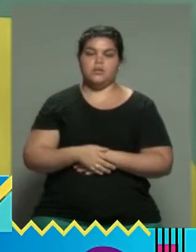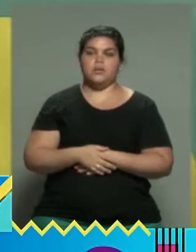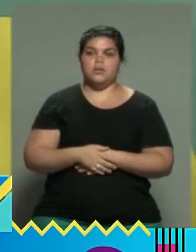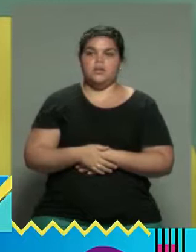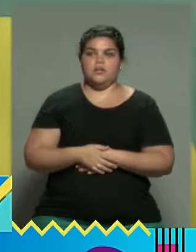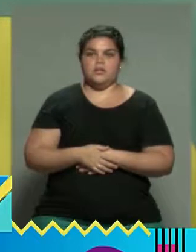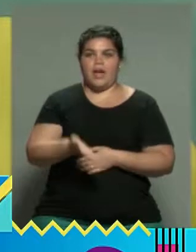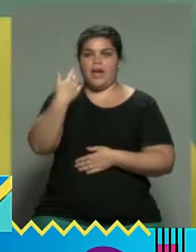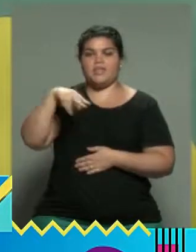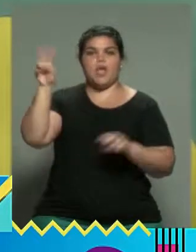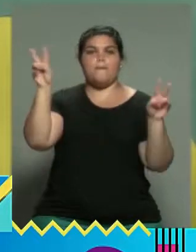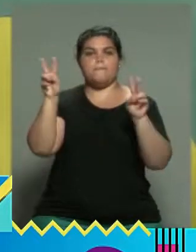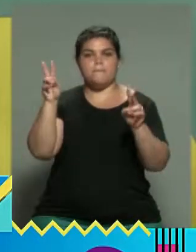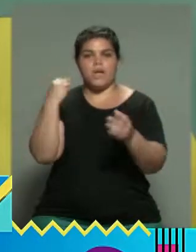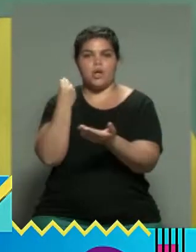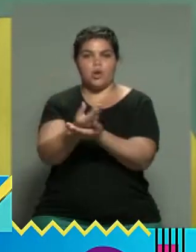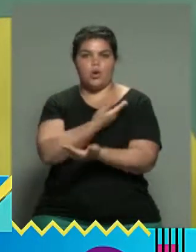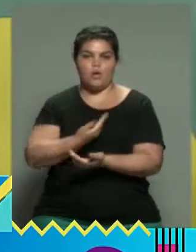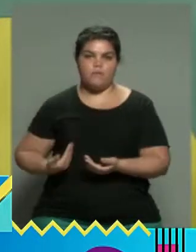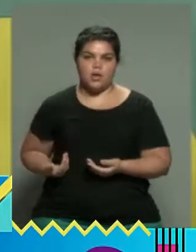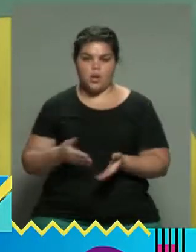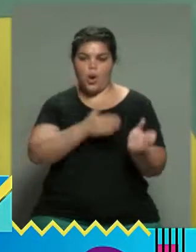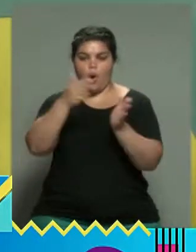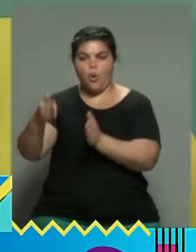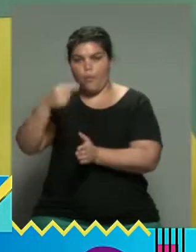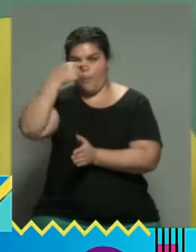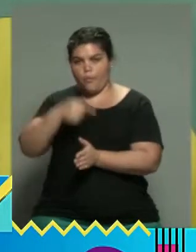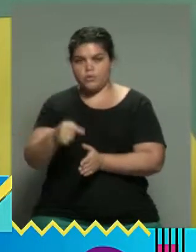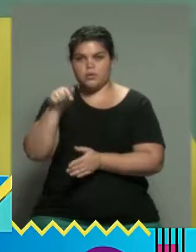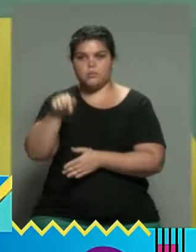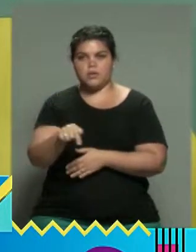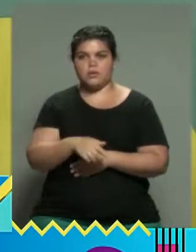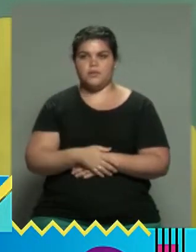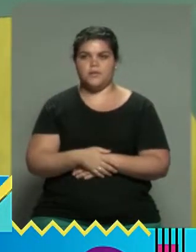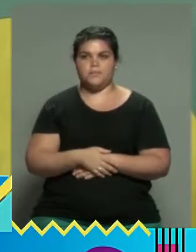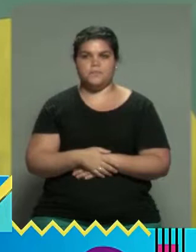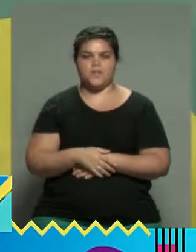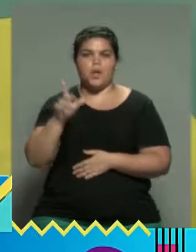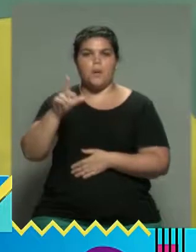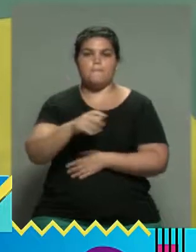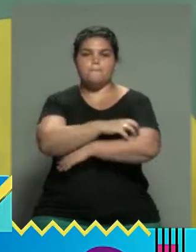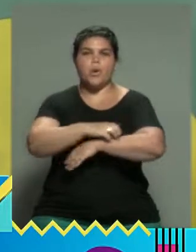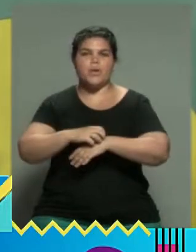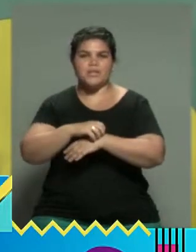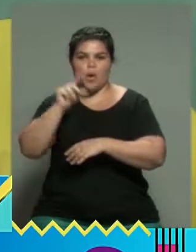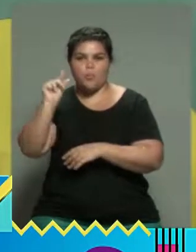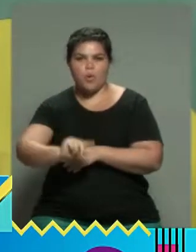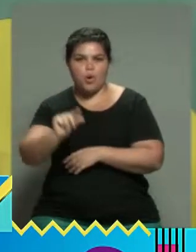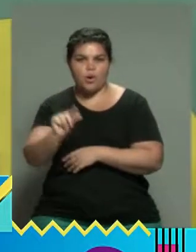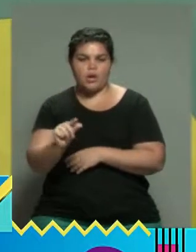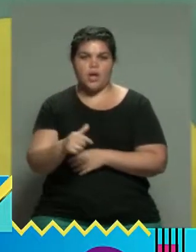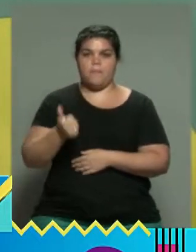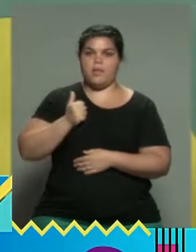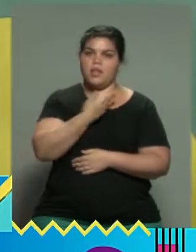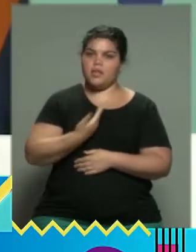cuando estaba Perón en el gobierno, en su última etapa, creo que no alcanzaba un dígito la pobreza en la Argentina. Terminada la dictadura militar,